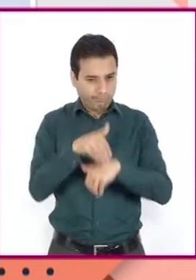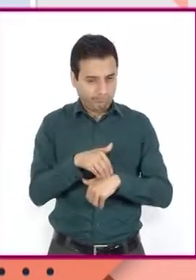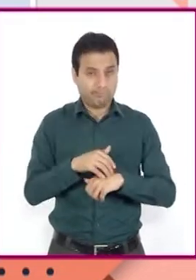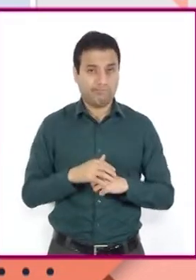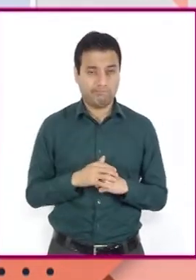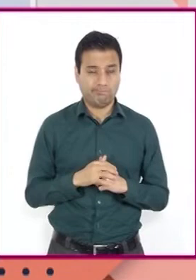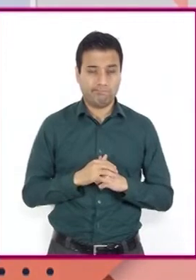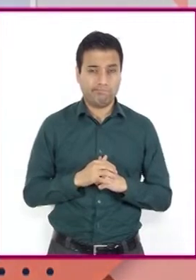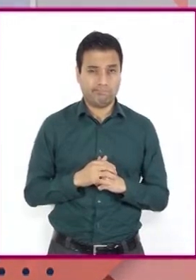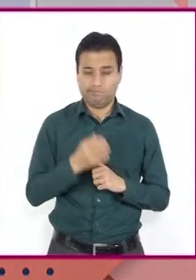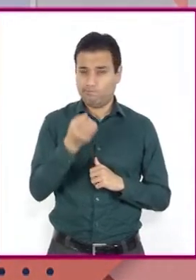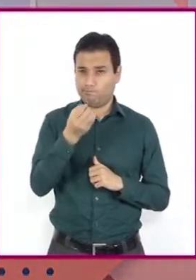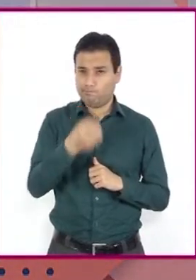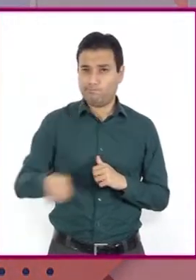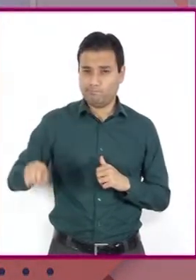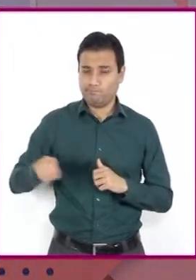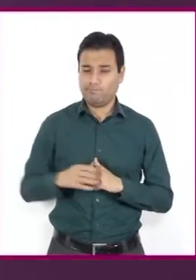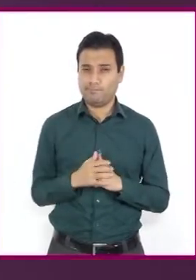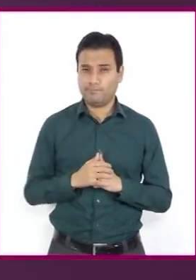y compromiso.